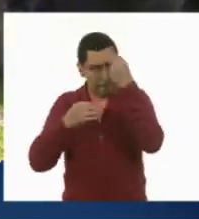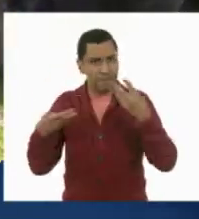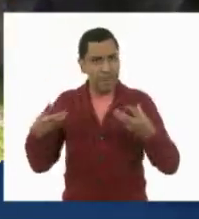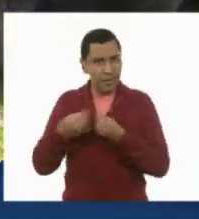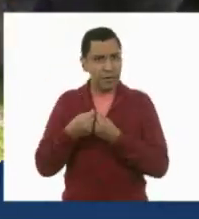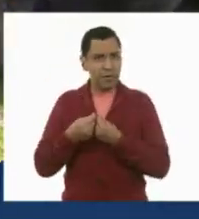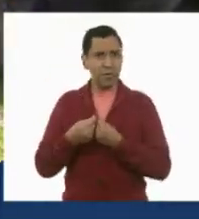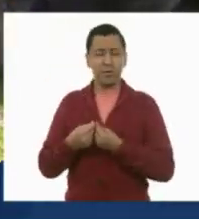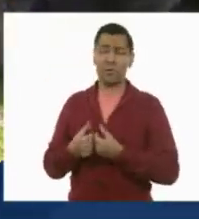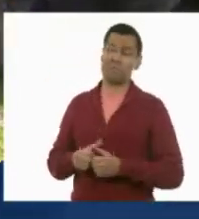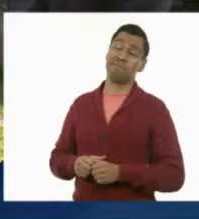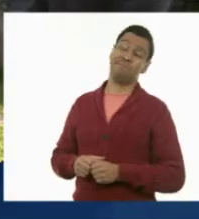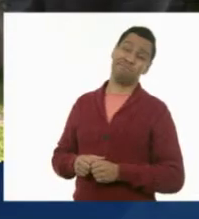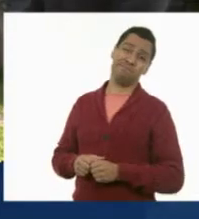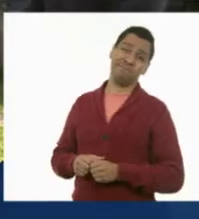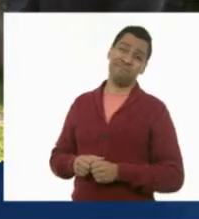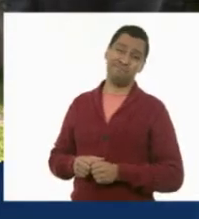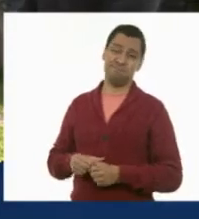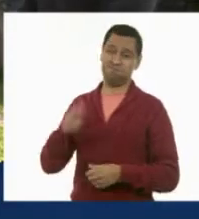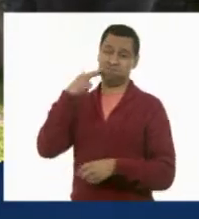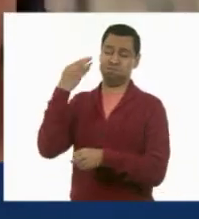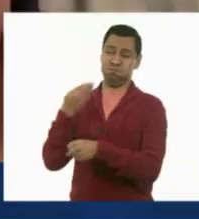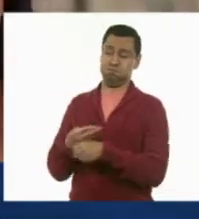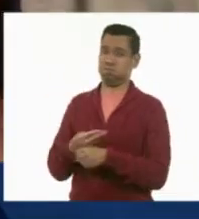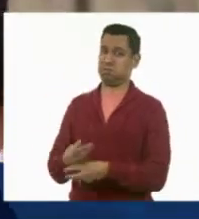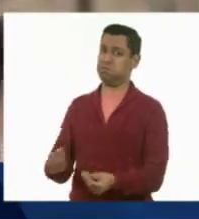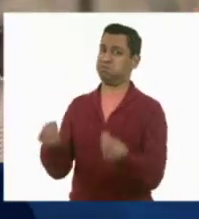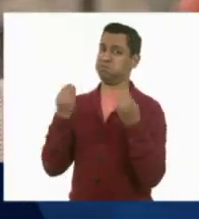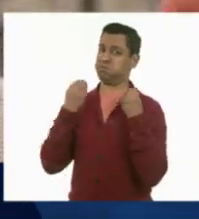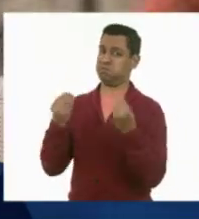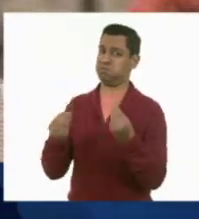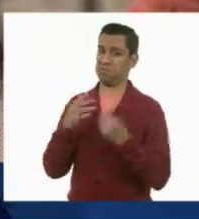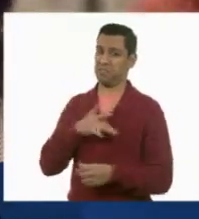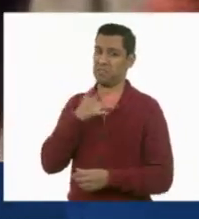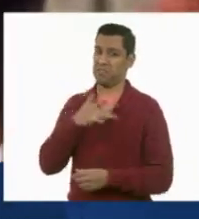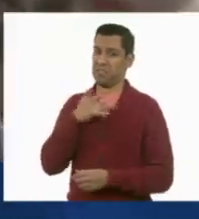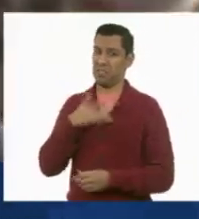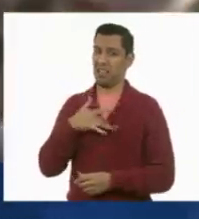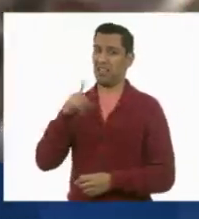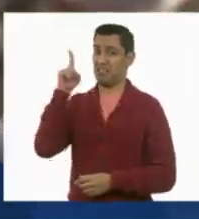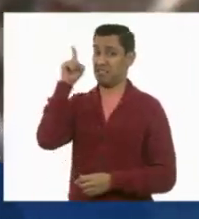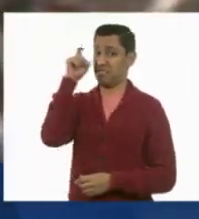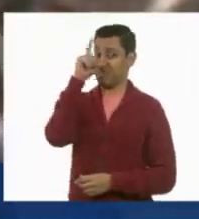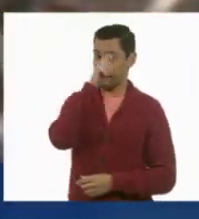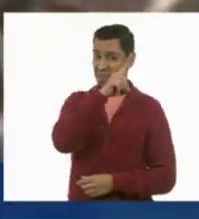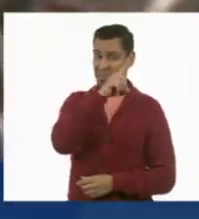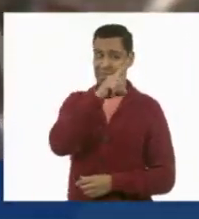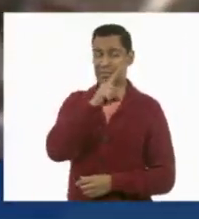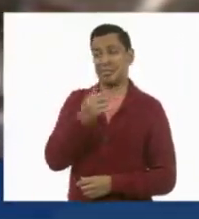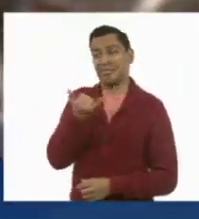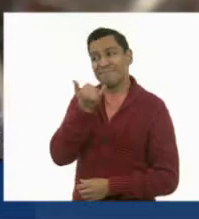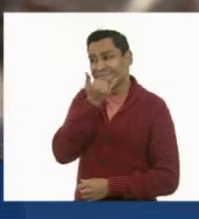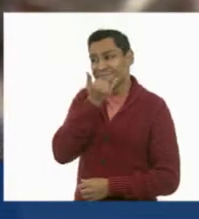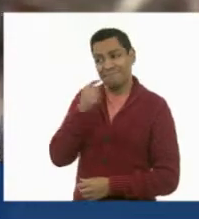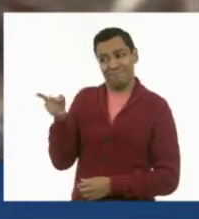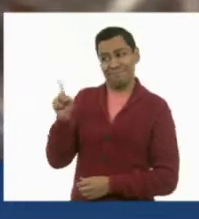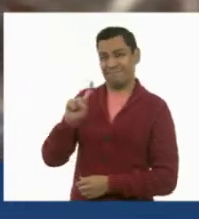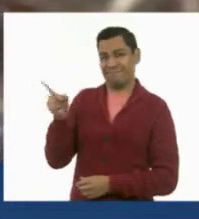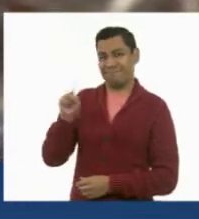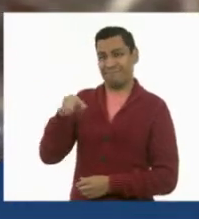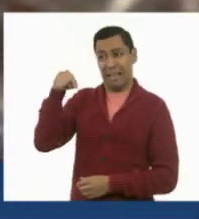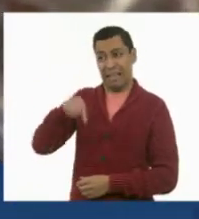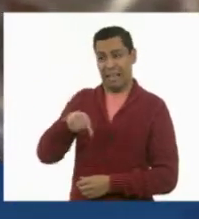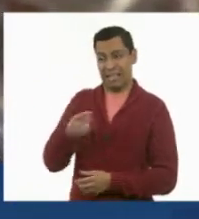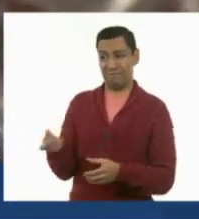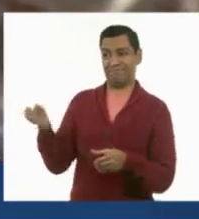a mí me parece demasiada responsabilidad. Lo siento mucho, pero por el bien de su hijo, no